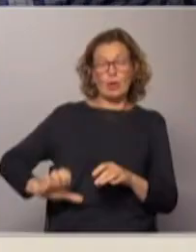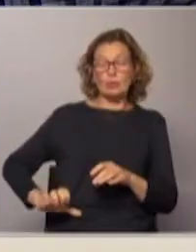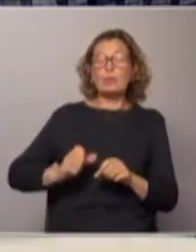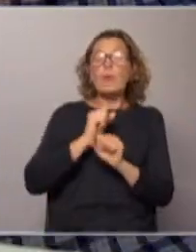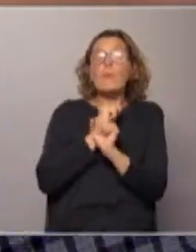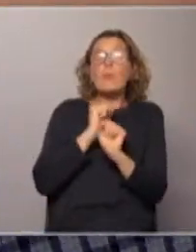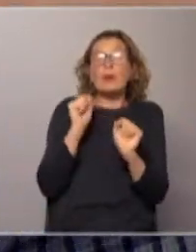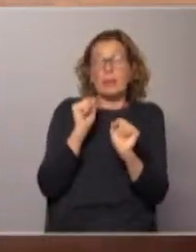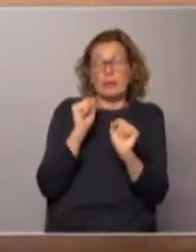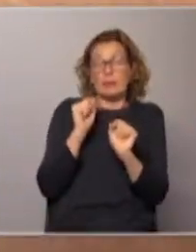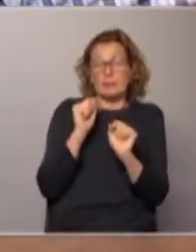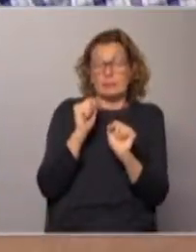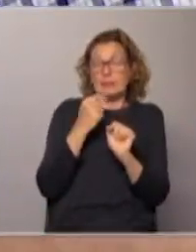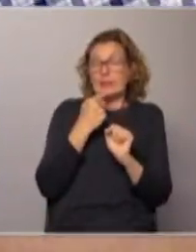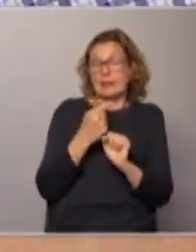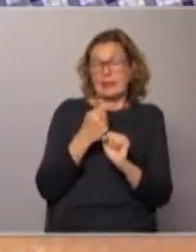habilitado